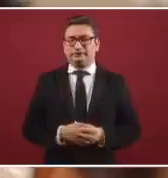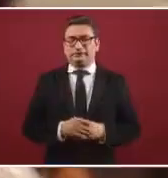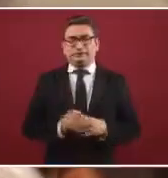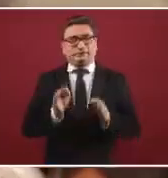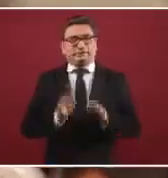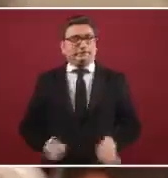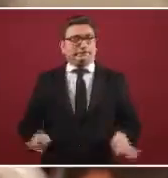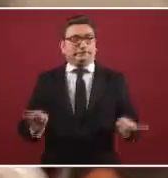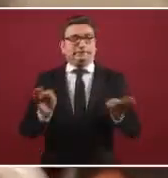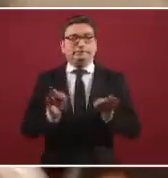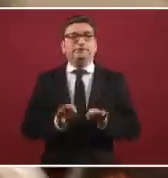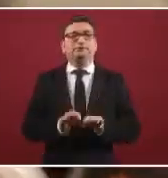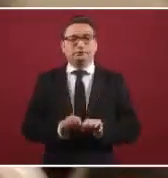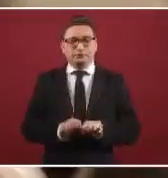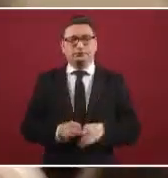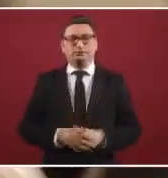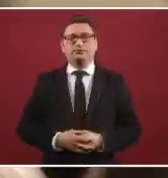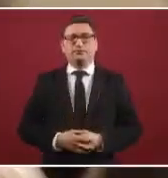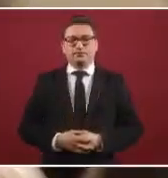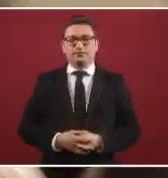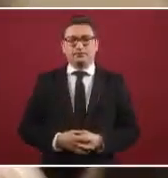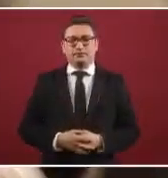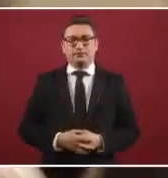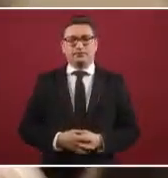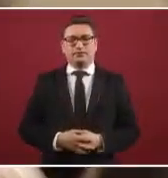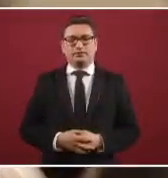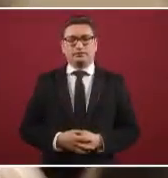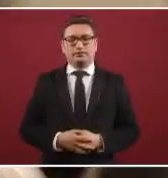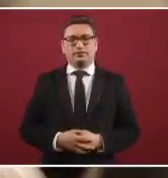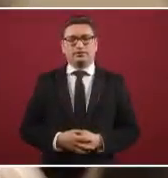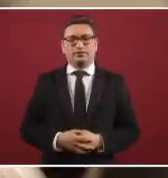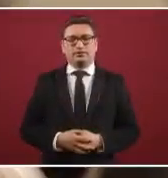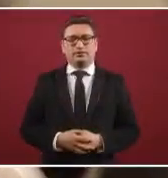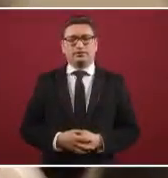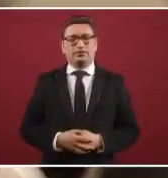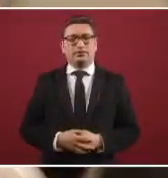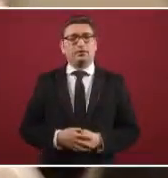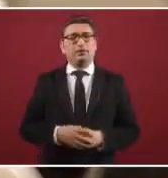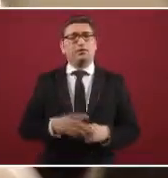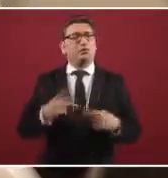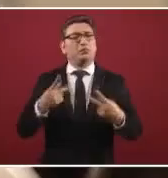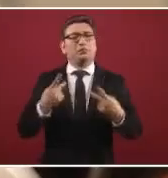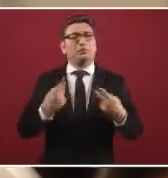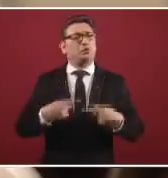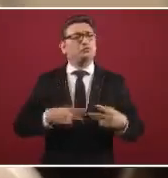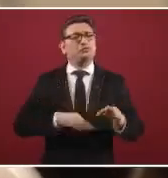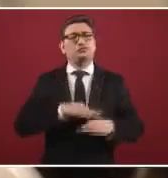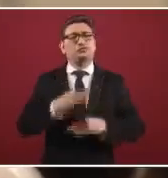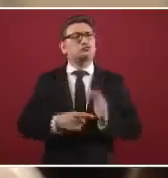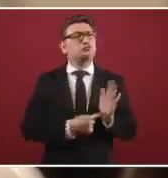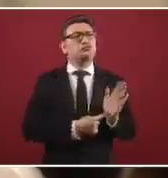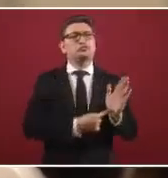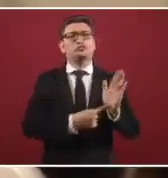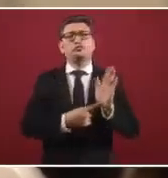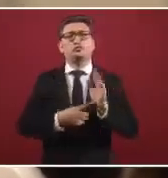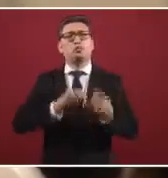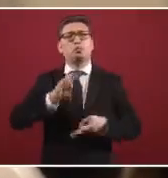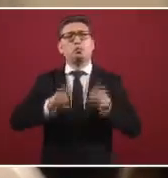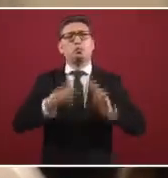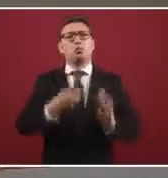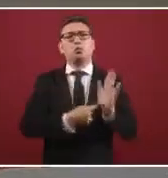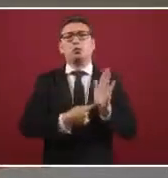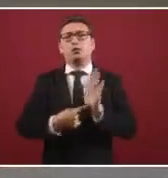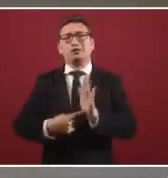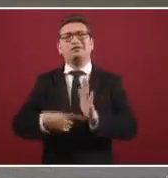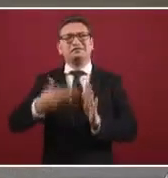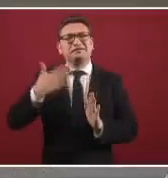de este calibre, manda una buena señal al mundo que podemos, a pesar de la inseguridad que se vive